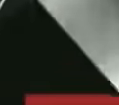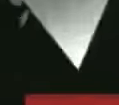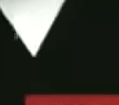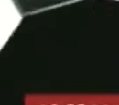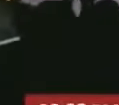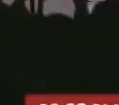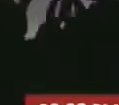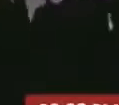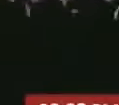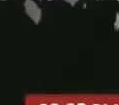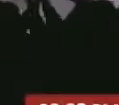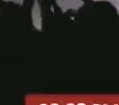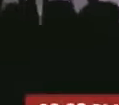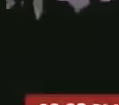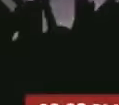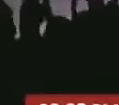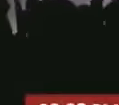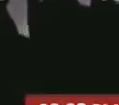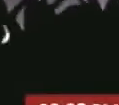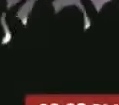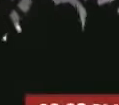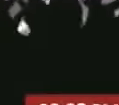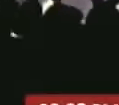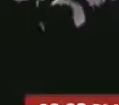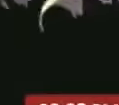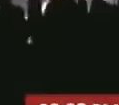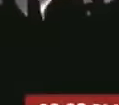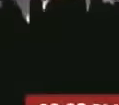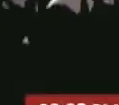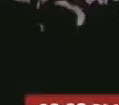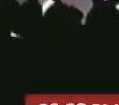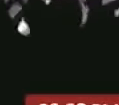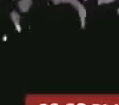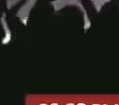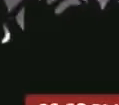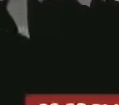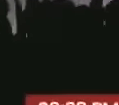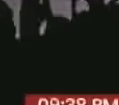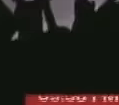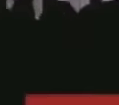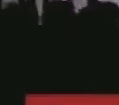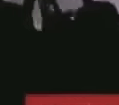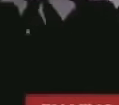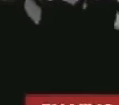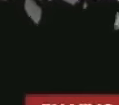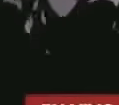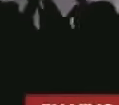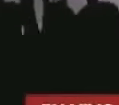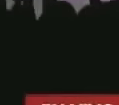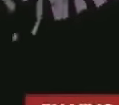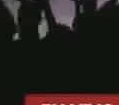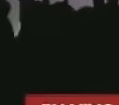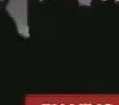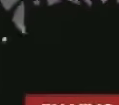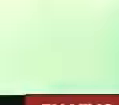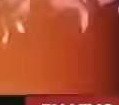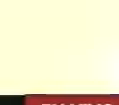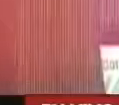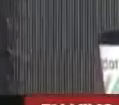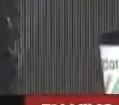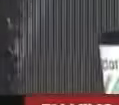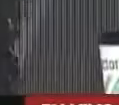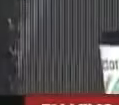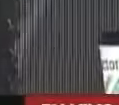Venezuela. Esa canción se parece a Nicolás Maduro. Y esa canción se parece a la esperanza. Y la esperanza está en los jóvenes como